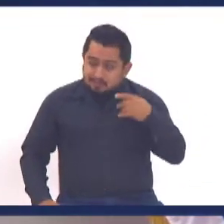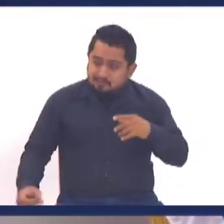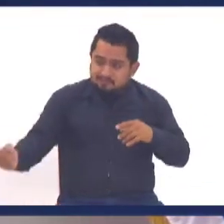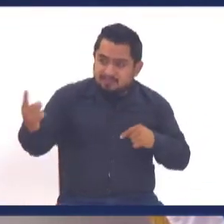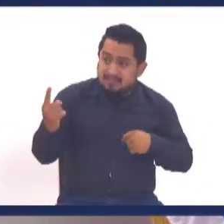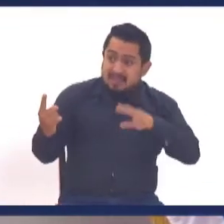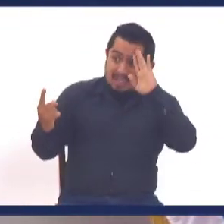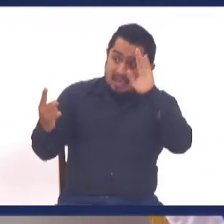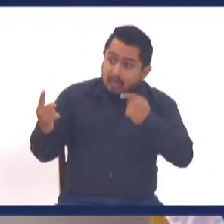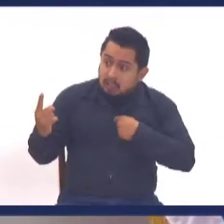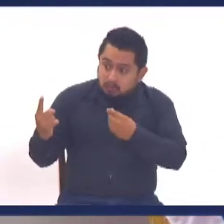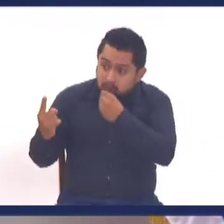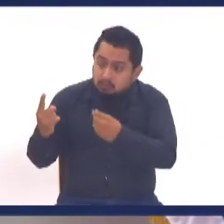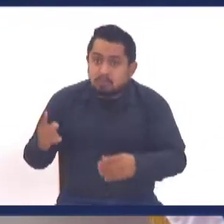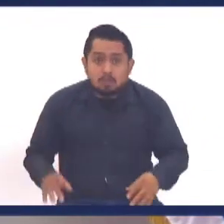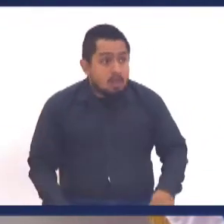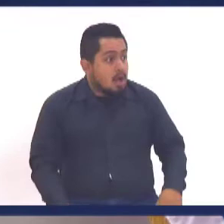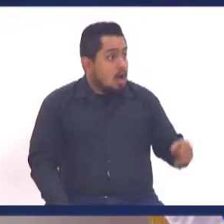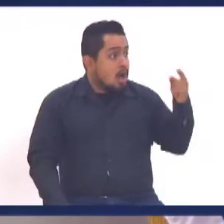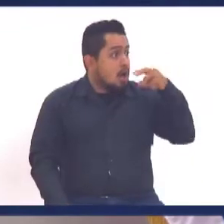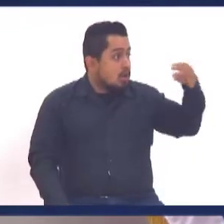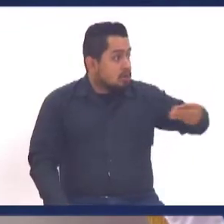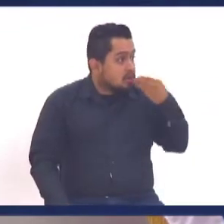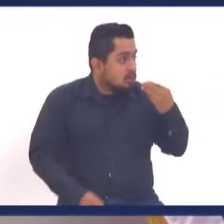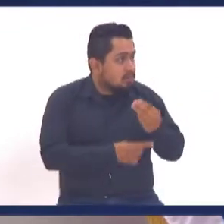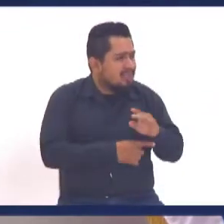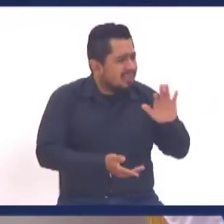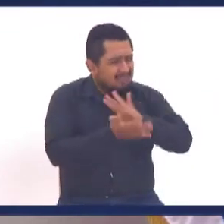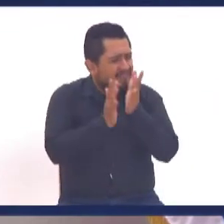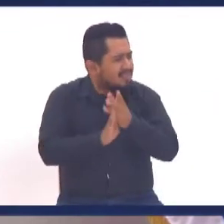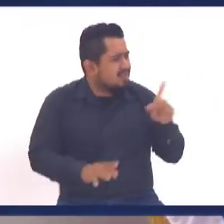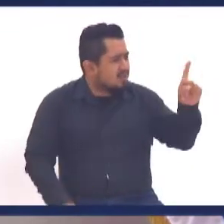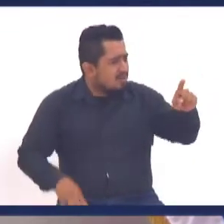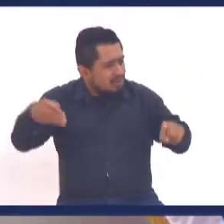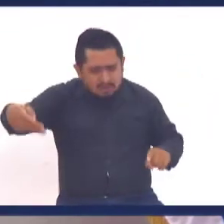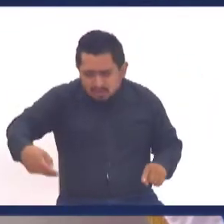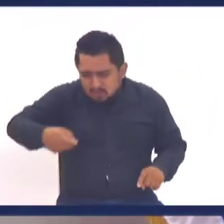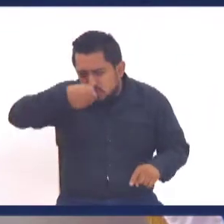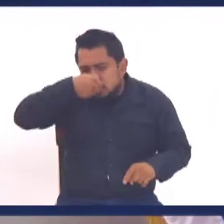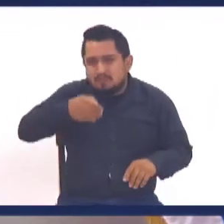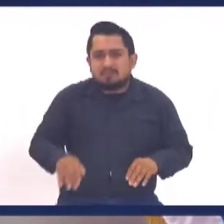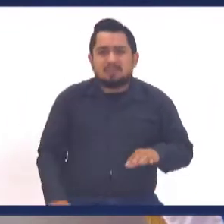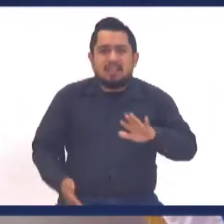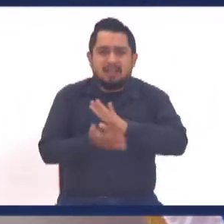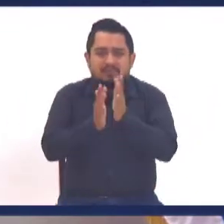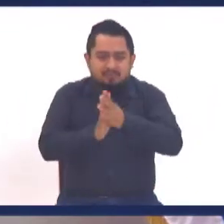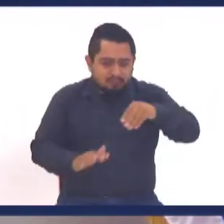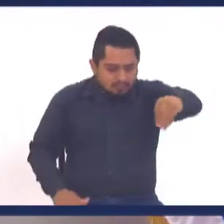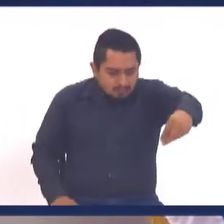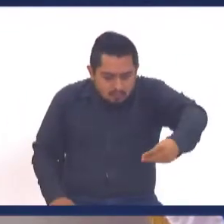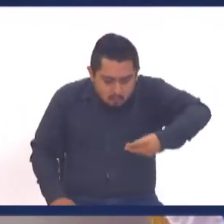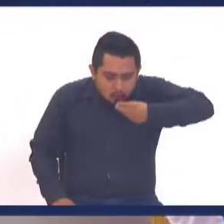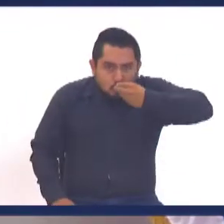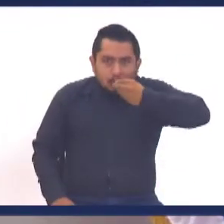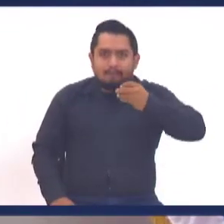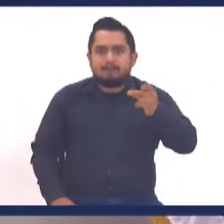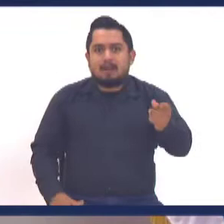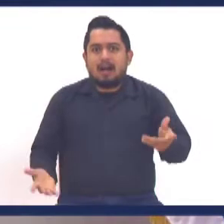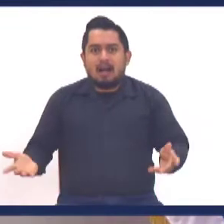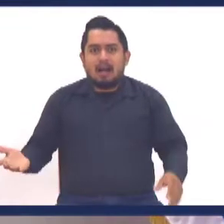algo más decía mire aquí le doy el tenedor no se traga mientras tortillas porque con la tortilla que hace el salvadoreño la vuelta